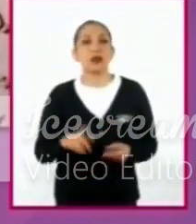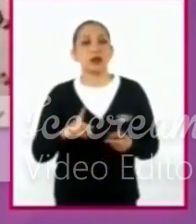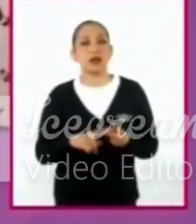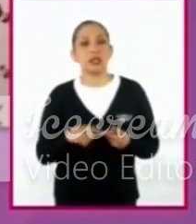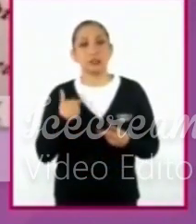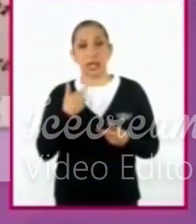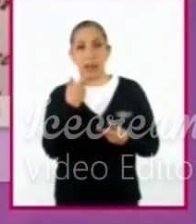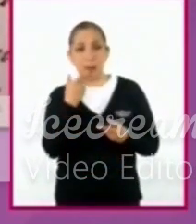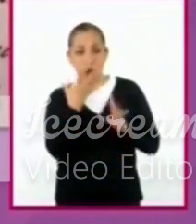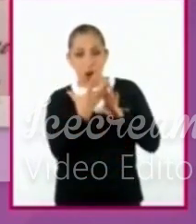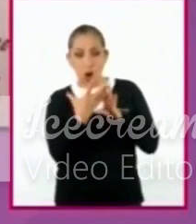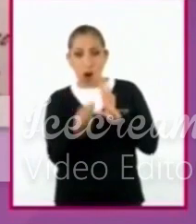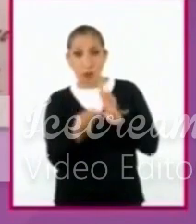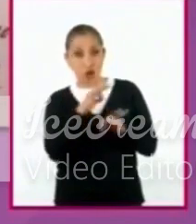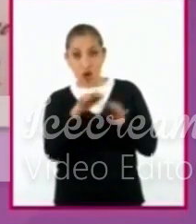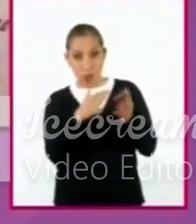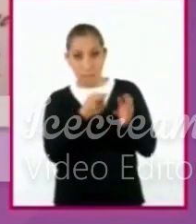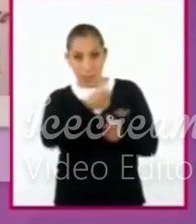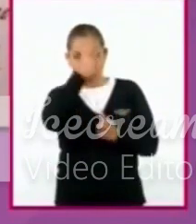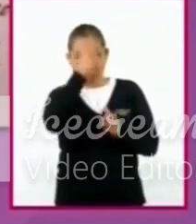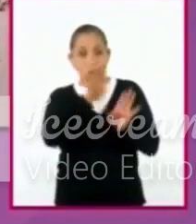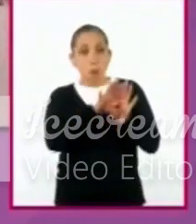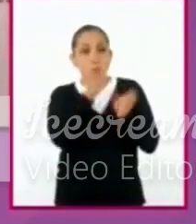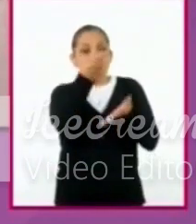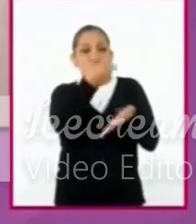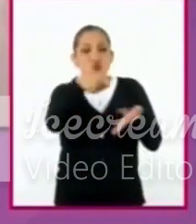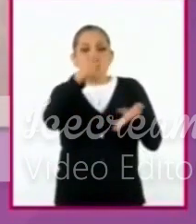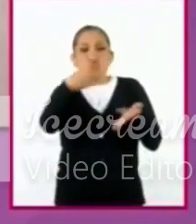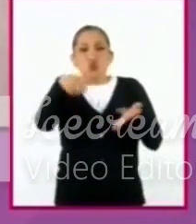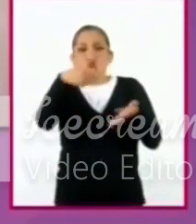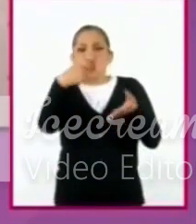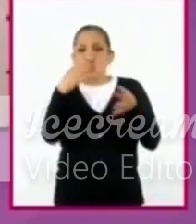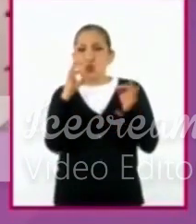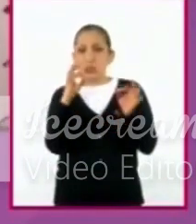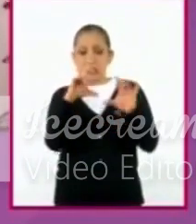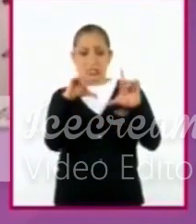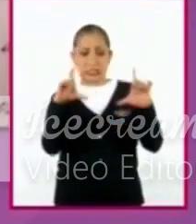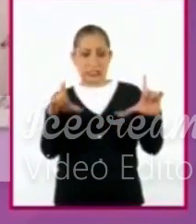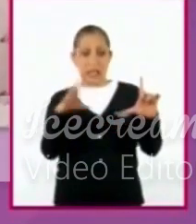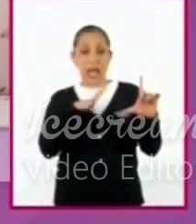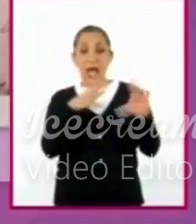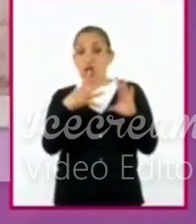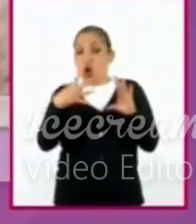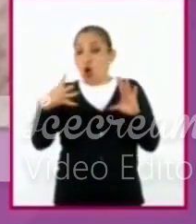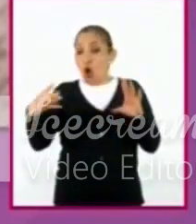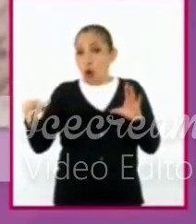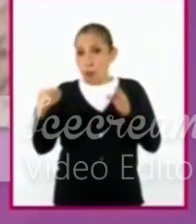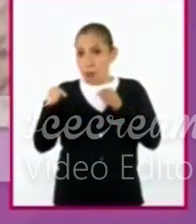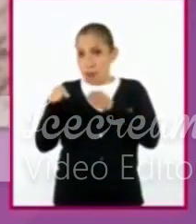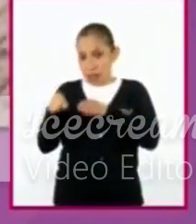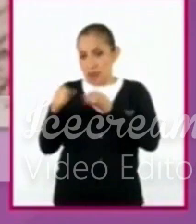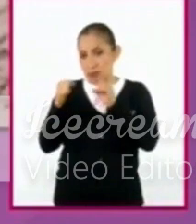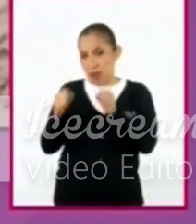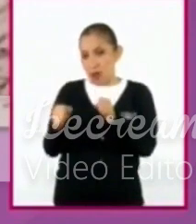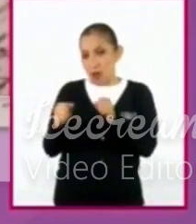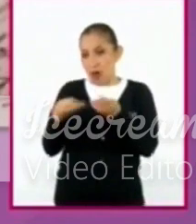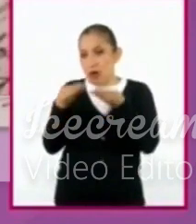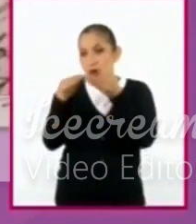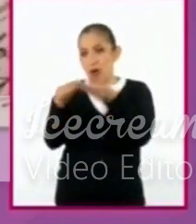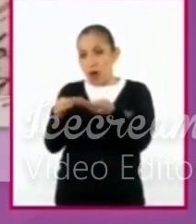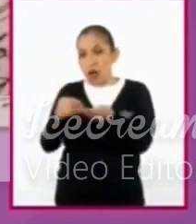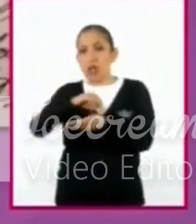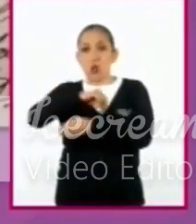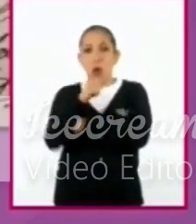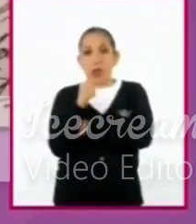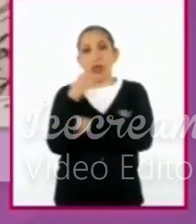Se hacen copias, todos estos los primeros son como manuscritos. Entonces está la copia que de seguro le dieron a él y la